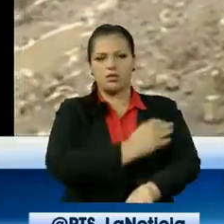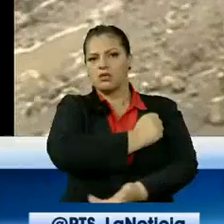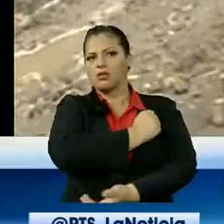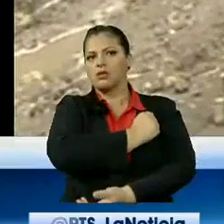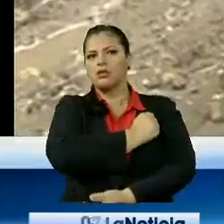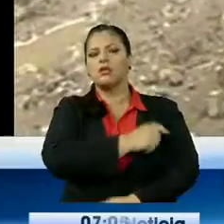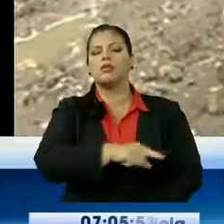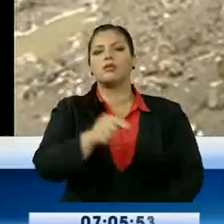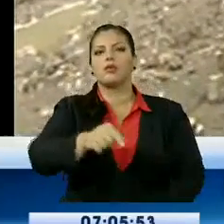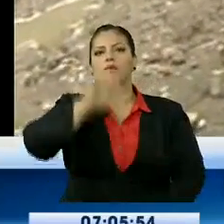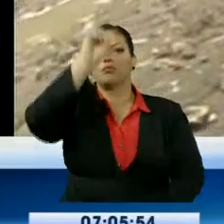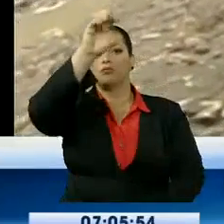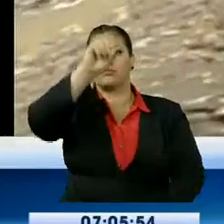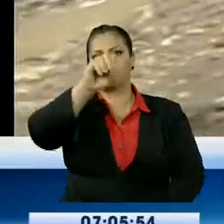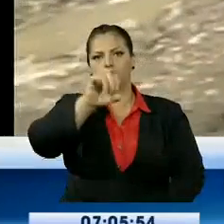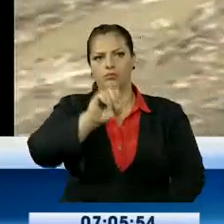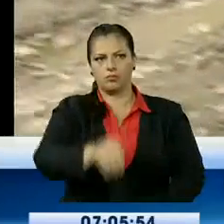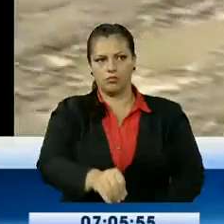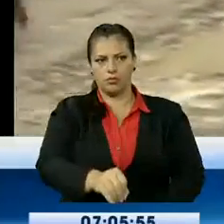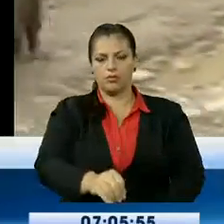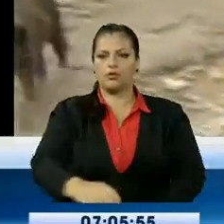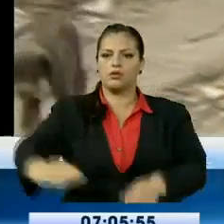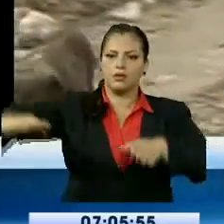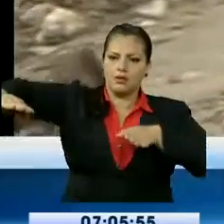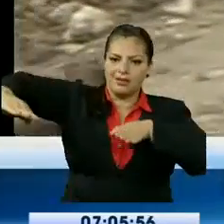a cruzar, como que... Claro, va a cruzar, pero